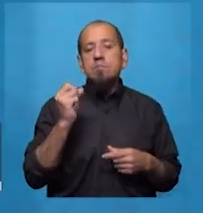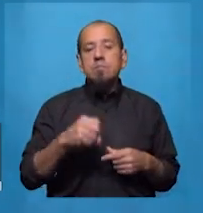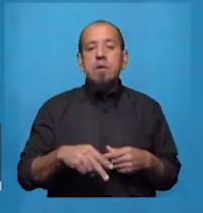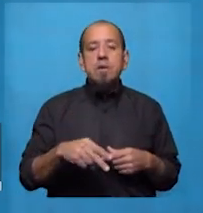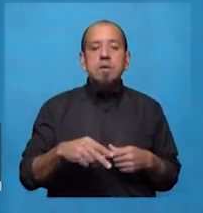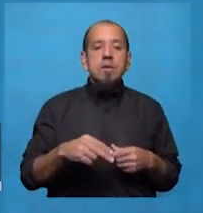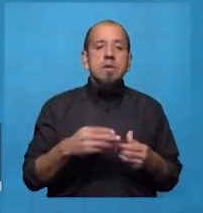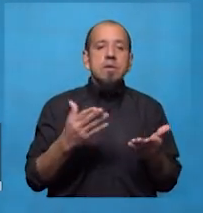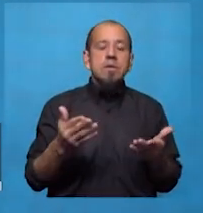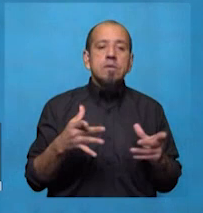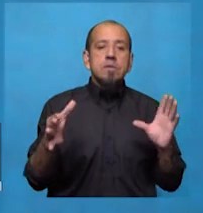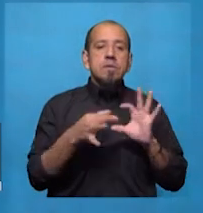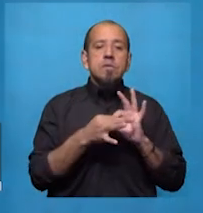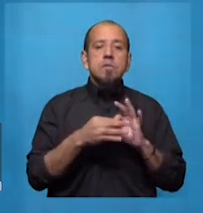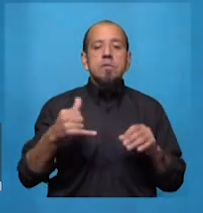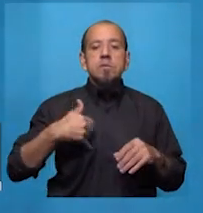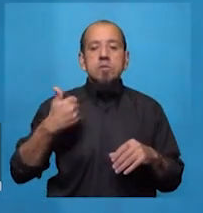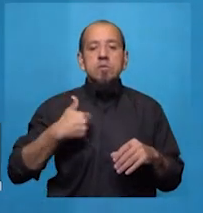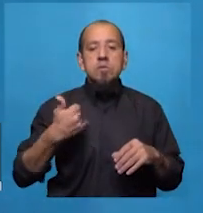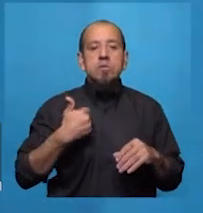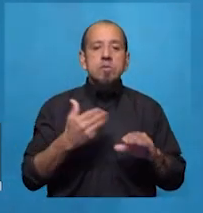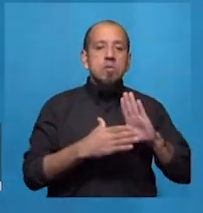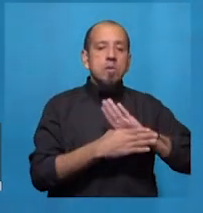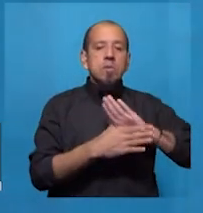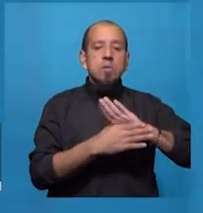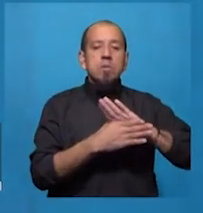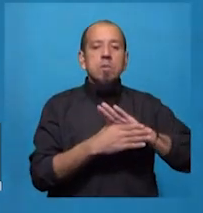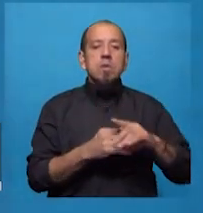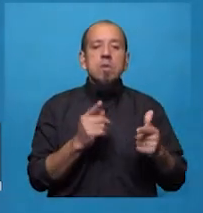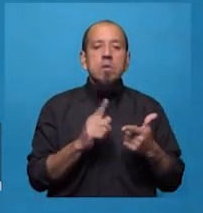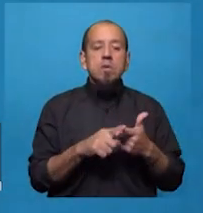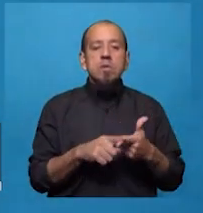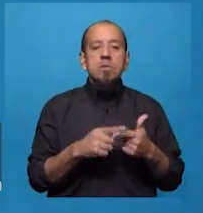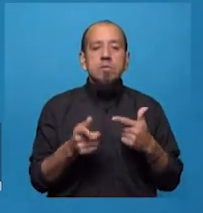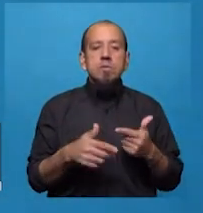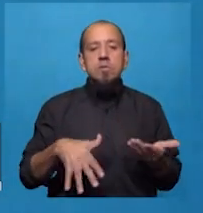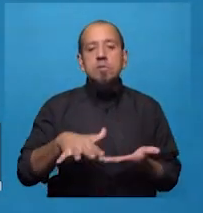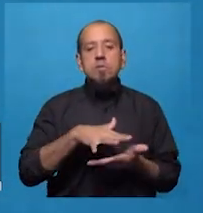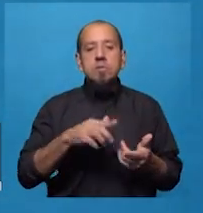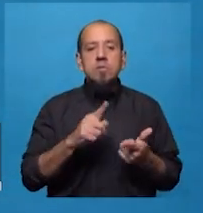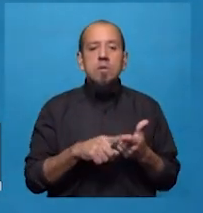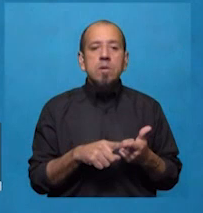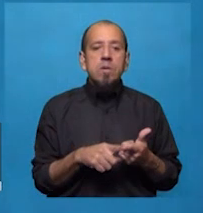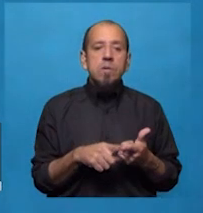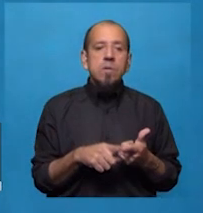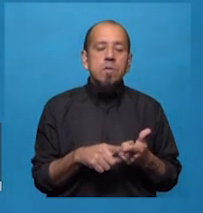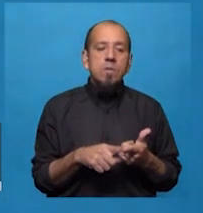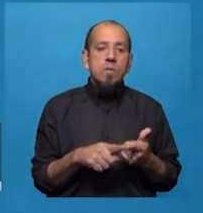de vinculación con jóvenes desde el mide con planes de vinculación desde lo territorial con